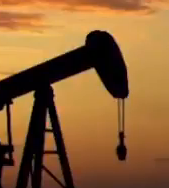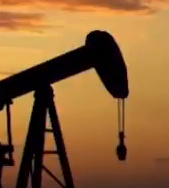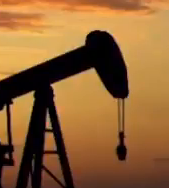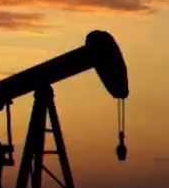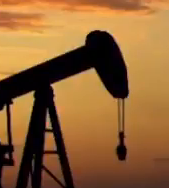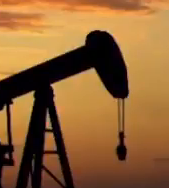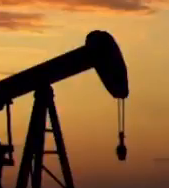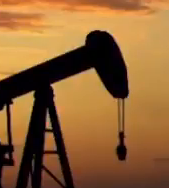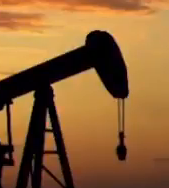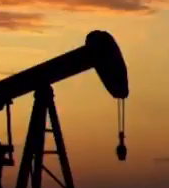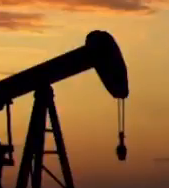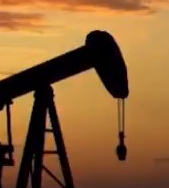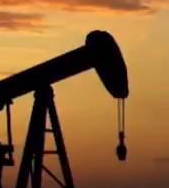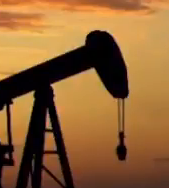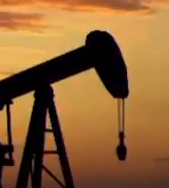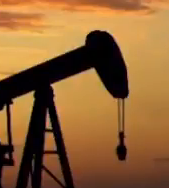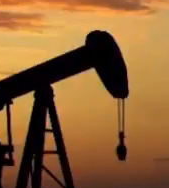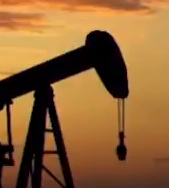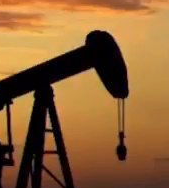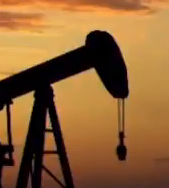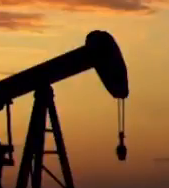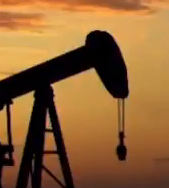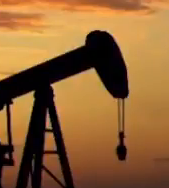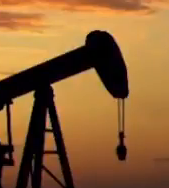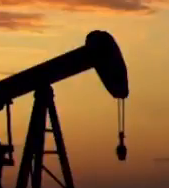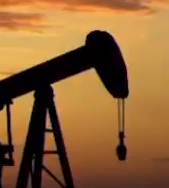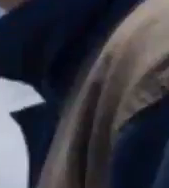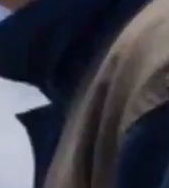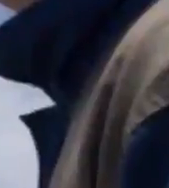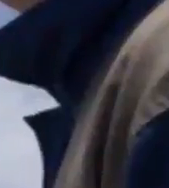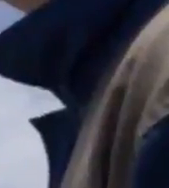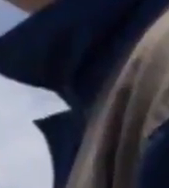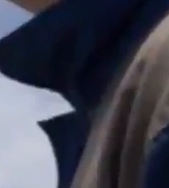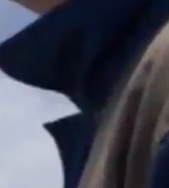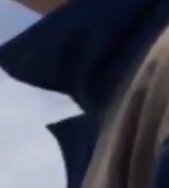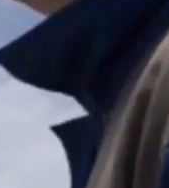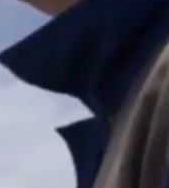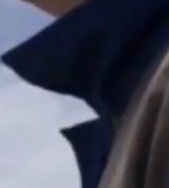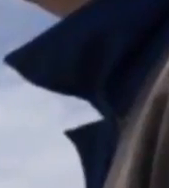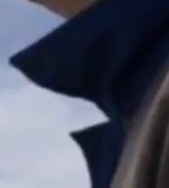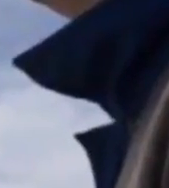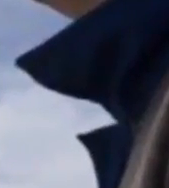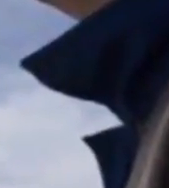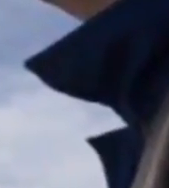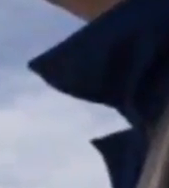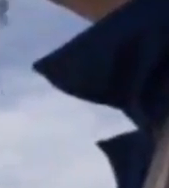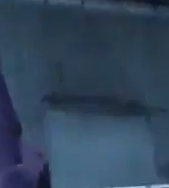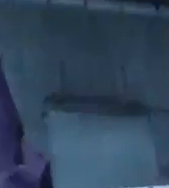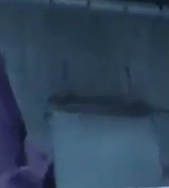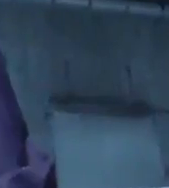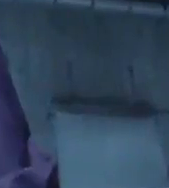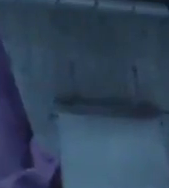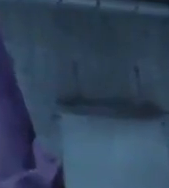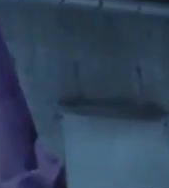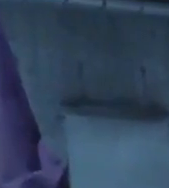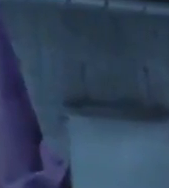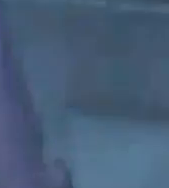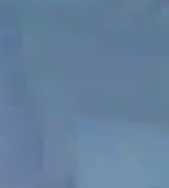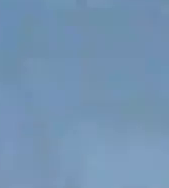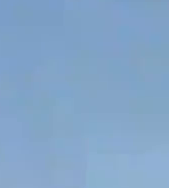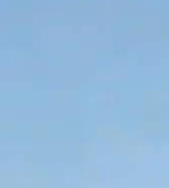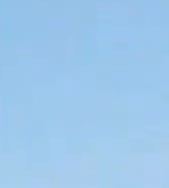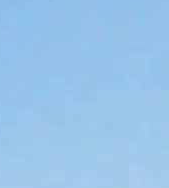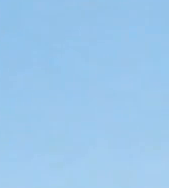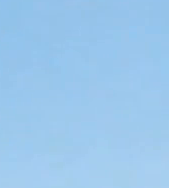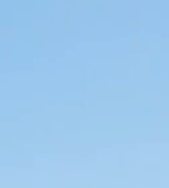Sindicato Petróleo, Gas y Biocombustible Privado de Cuyo. Hemos recuperado lo perdido. Igualdad, conciliación de la vida laboral,